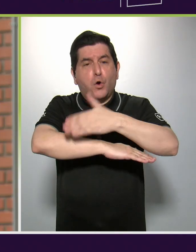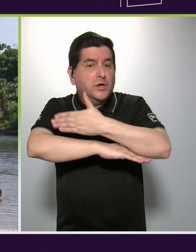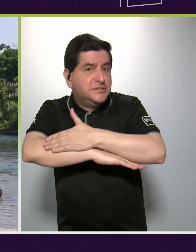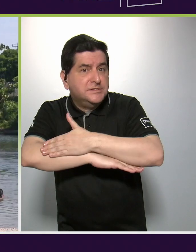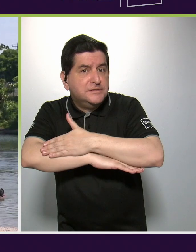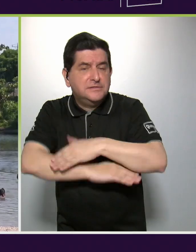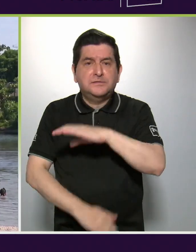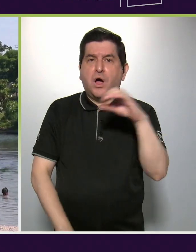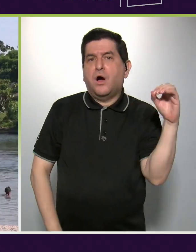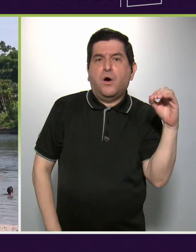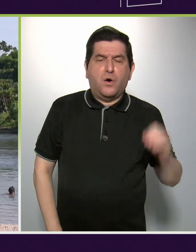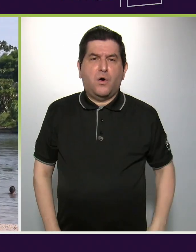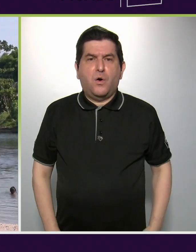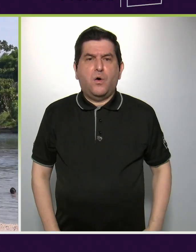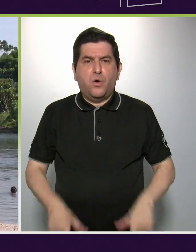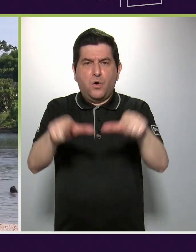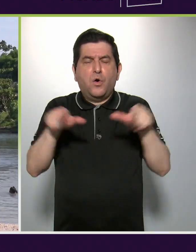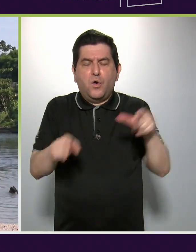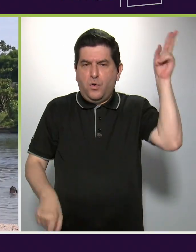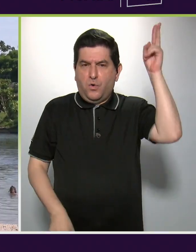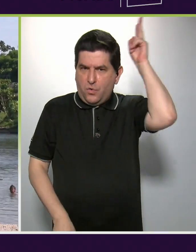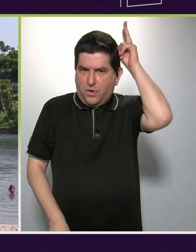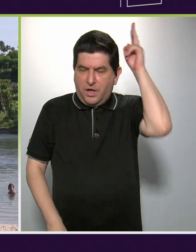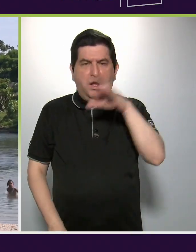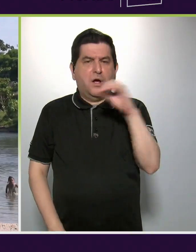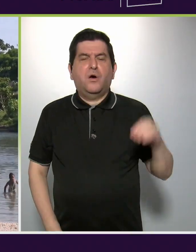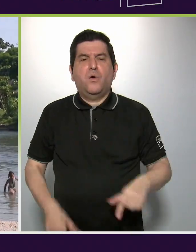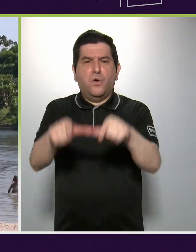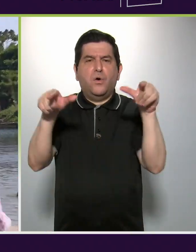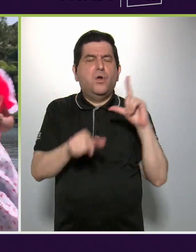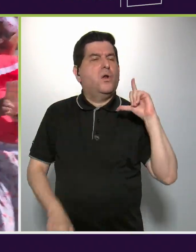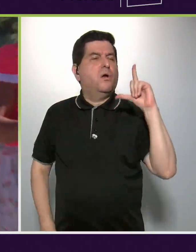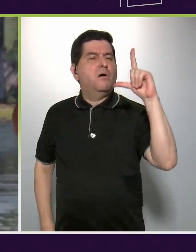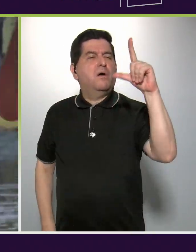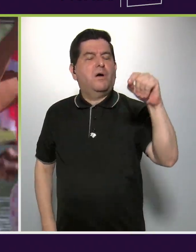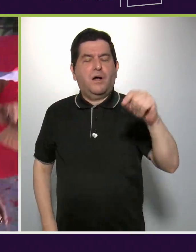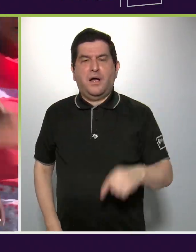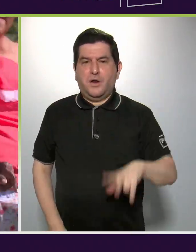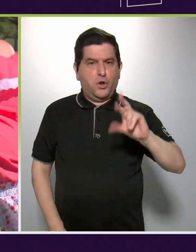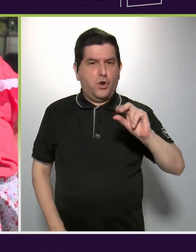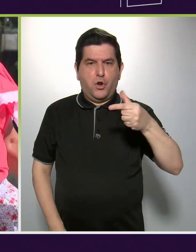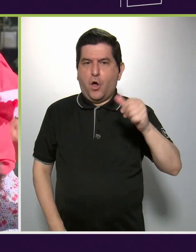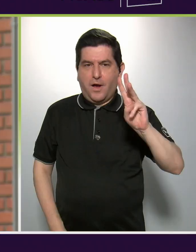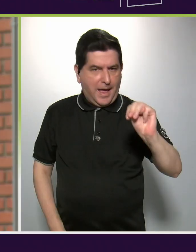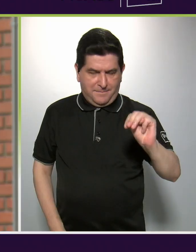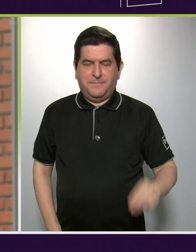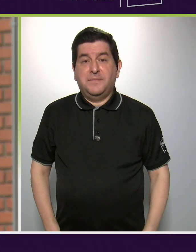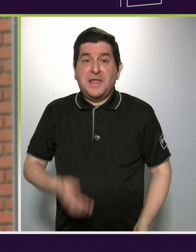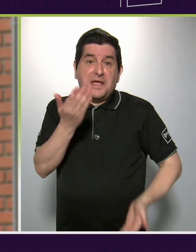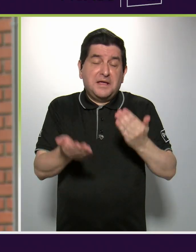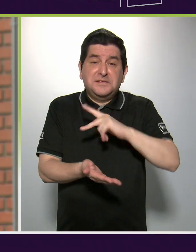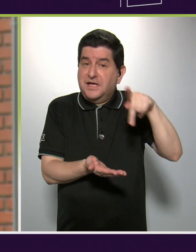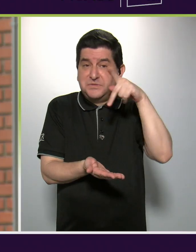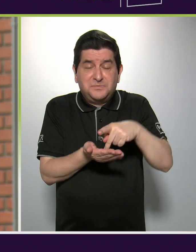costeras, pensemos en las zonas indígenas, pensemos también en zonas un poco más retiradas del gran área metropolitana, en donde